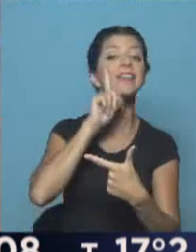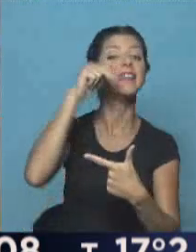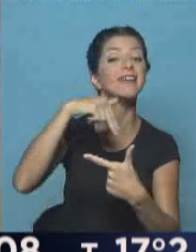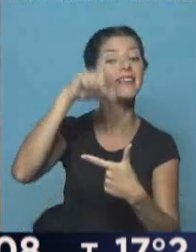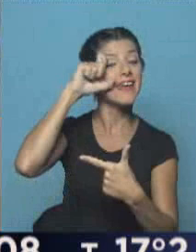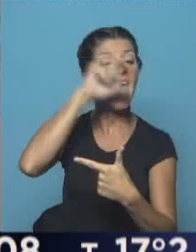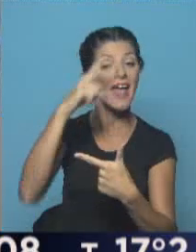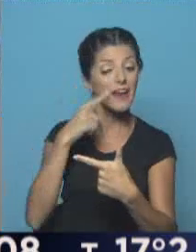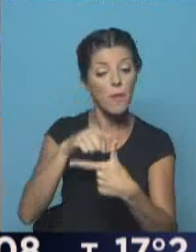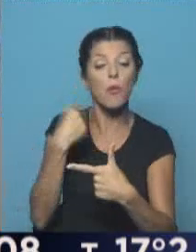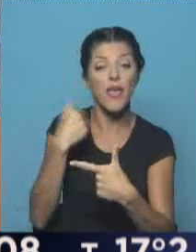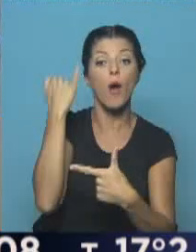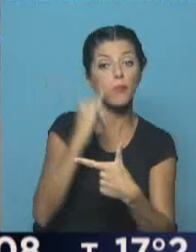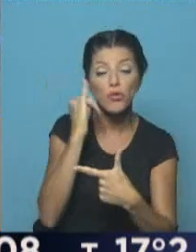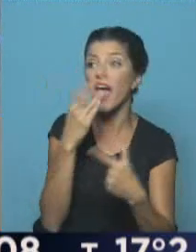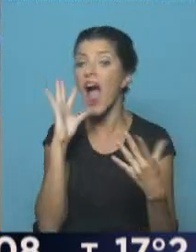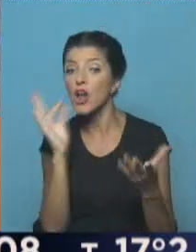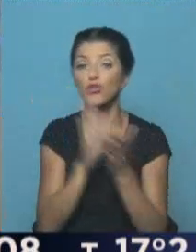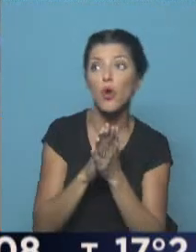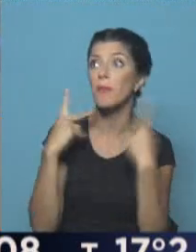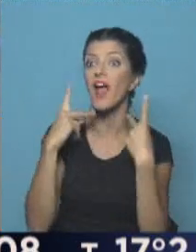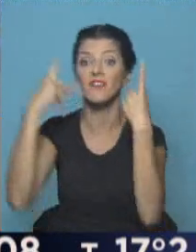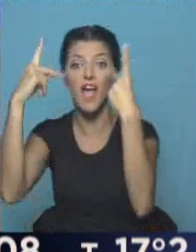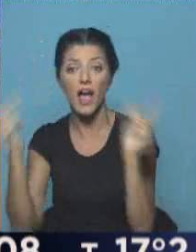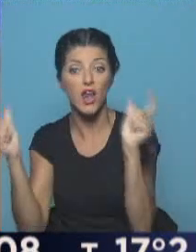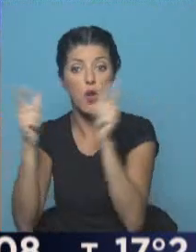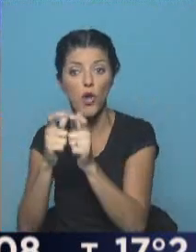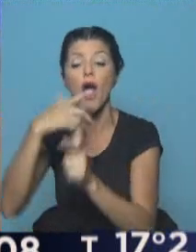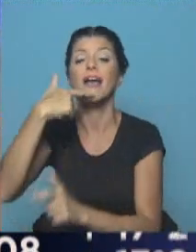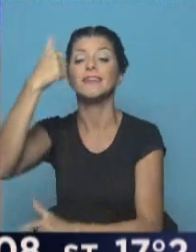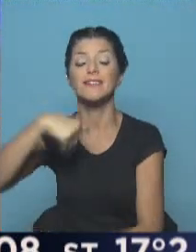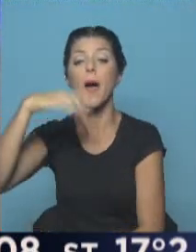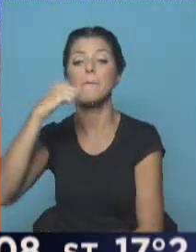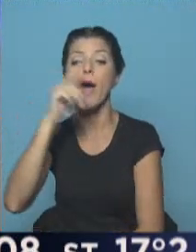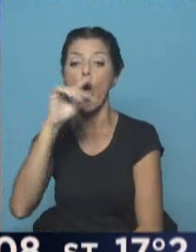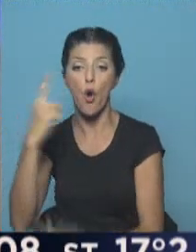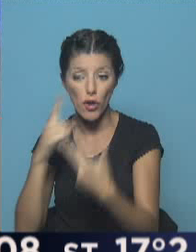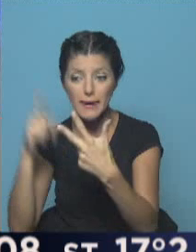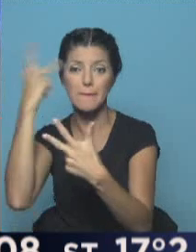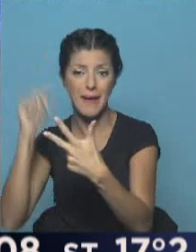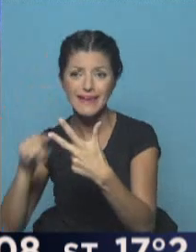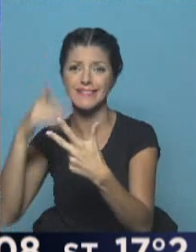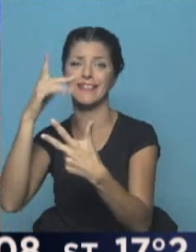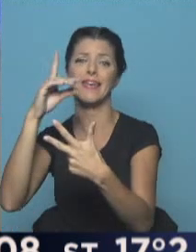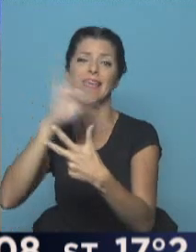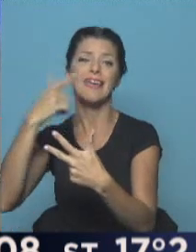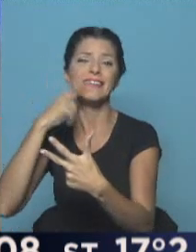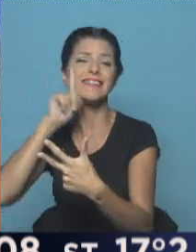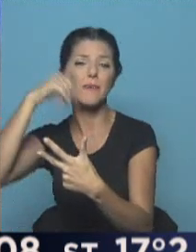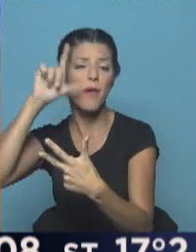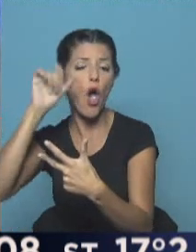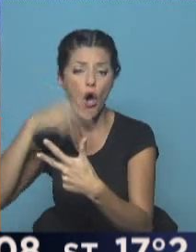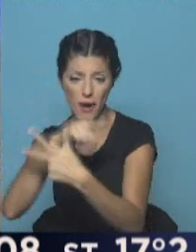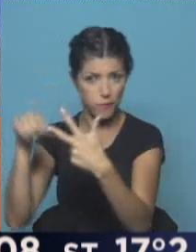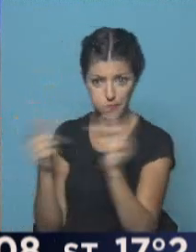detalle respecto del viaje que van a hacer, de sus reuniones con Sampaoli, con Messi o con Simeone. Uno imaginaba que las nuevas caras